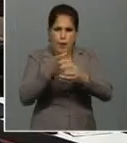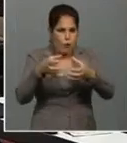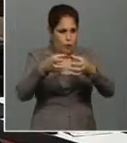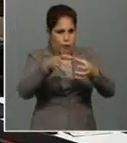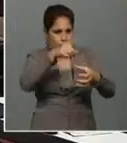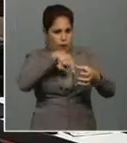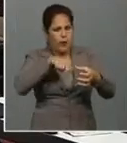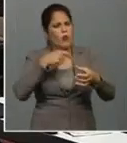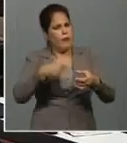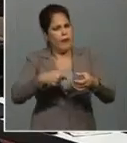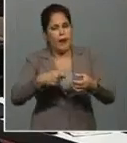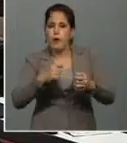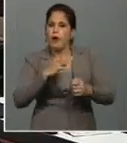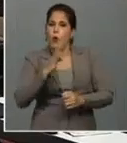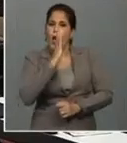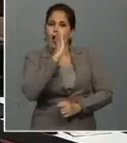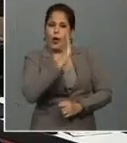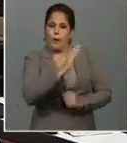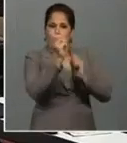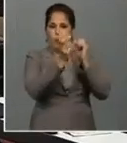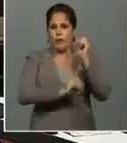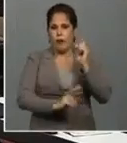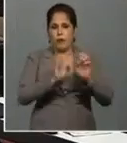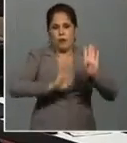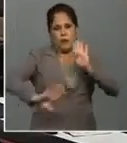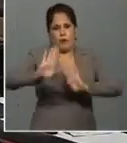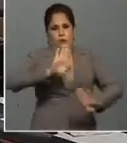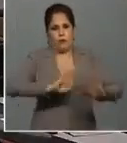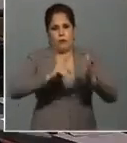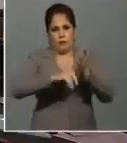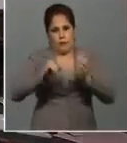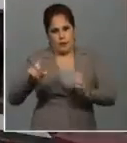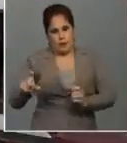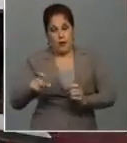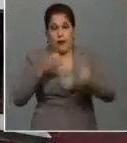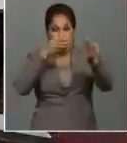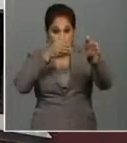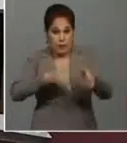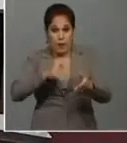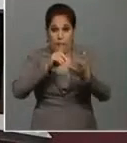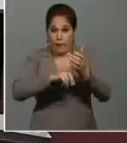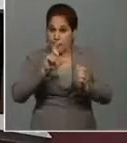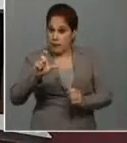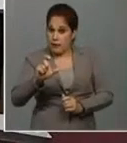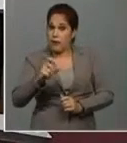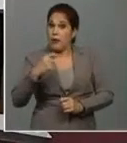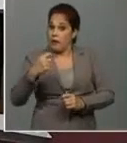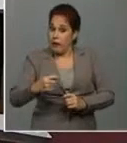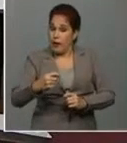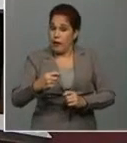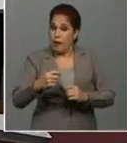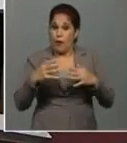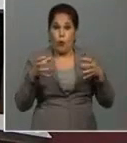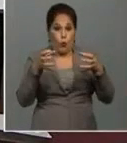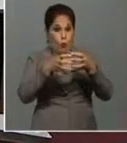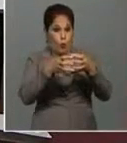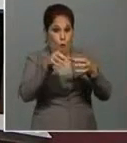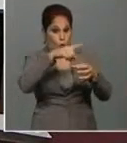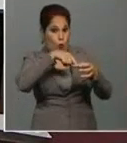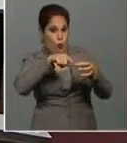será coherente con los valores que defendemos la disciplina partidista la dirección colectiva